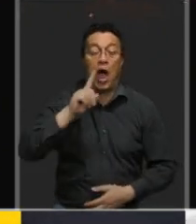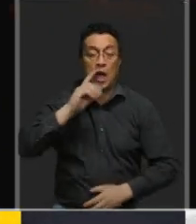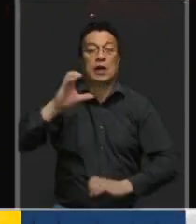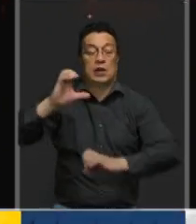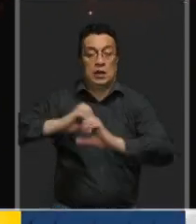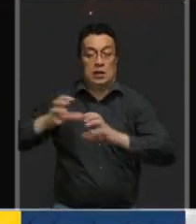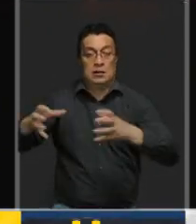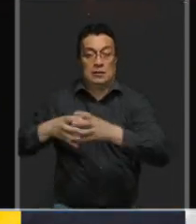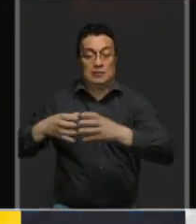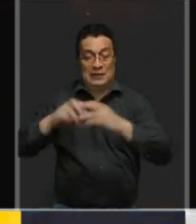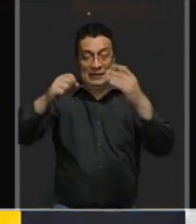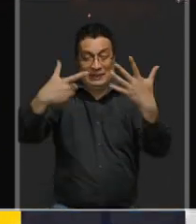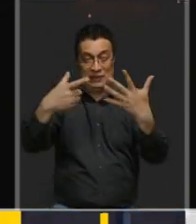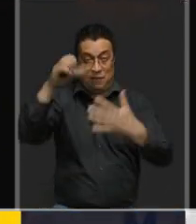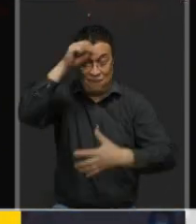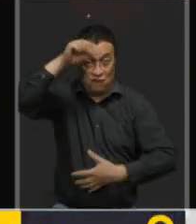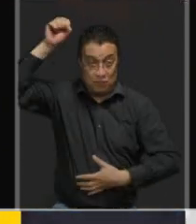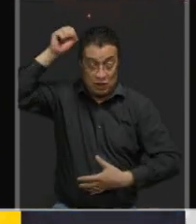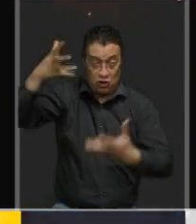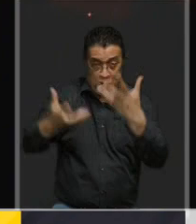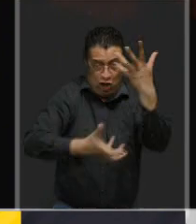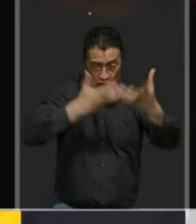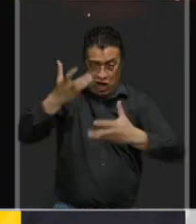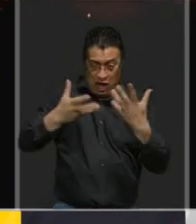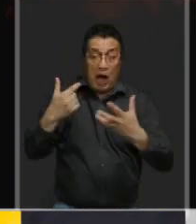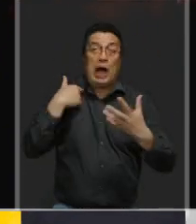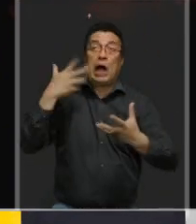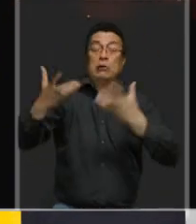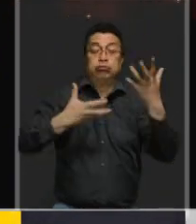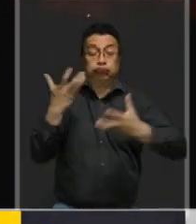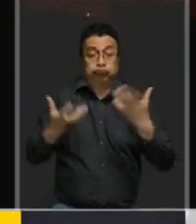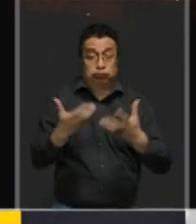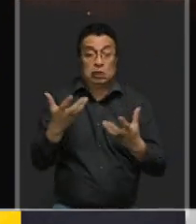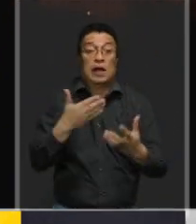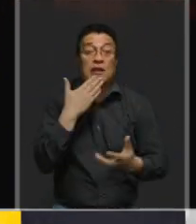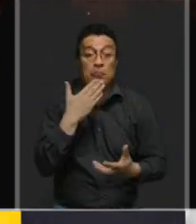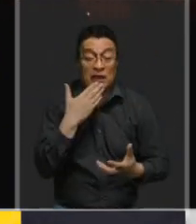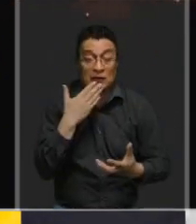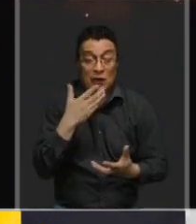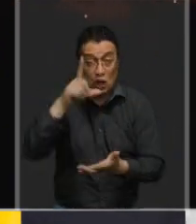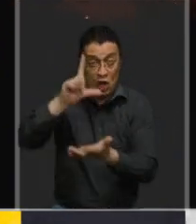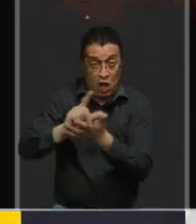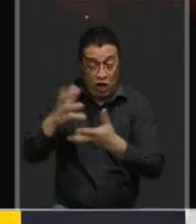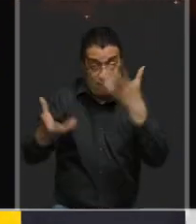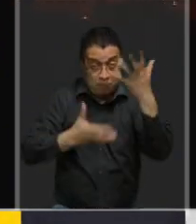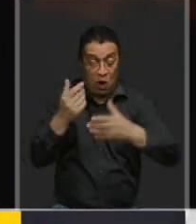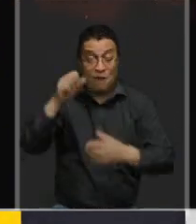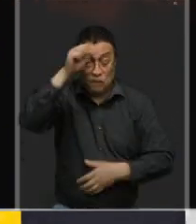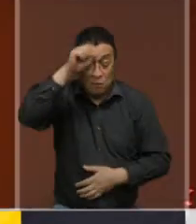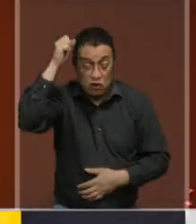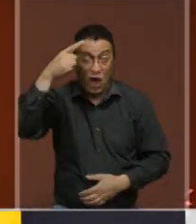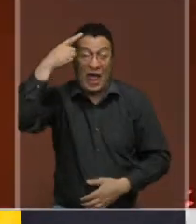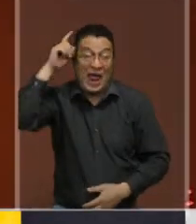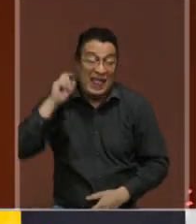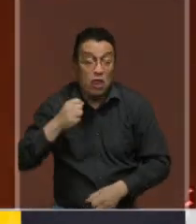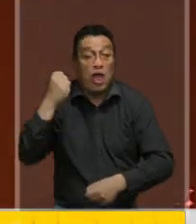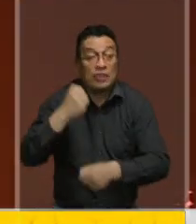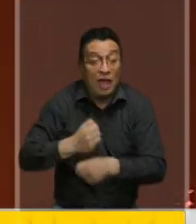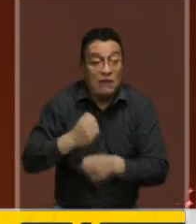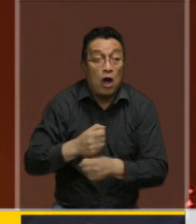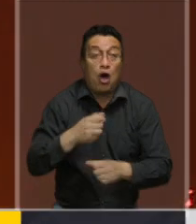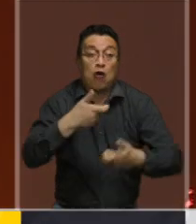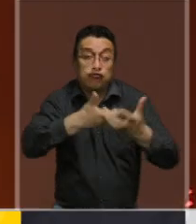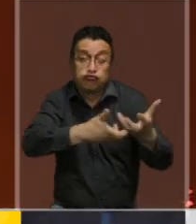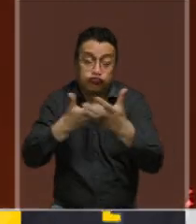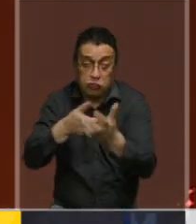bomberos, la séptima compañía que estaría totalmente quemada. No sé si hay información de eso y también si es que hay bomberos lesionados en el trabajo que están combatiendo el